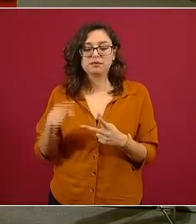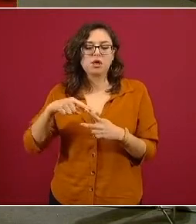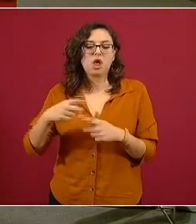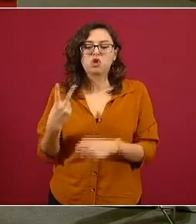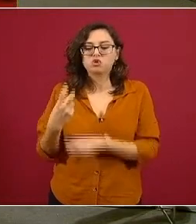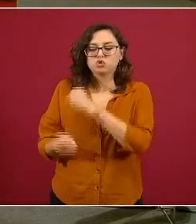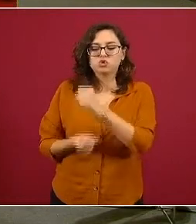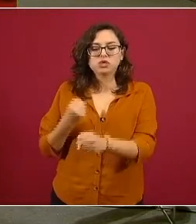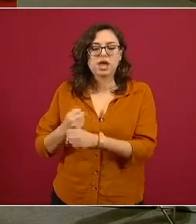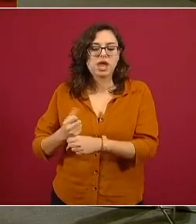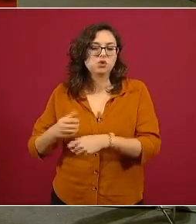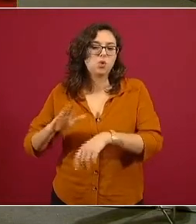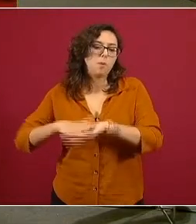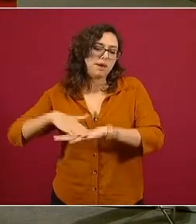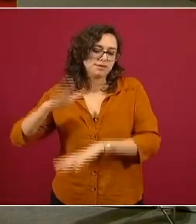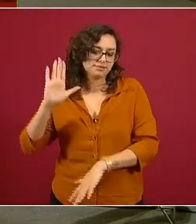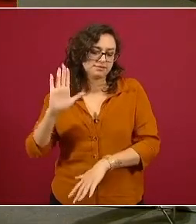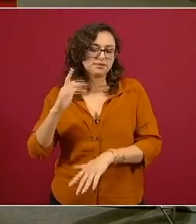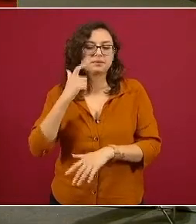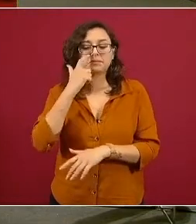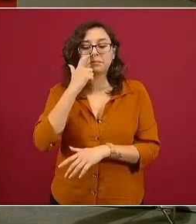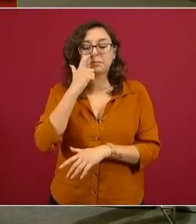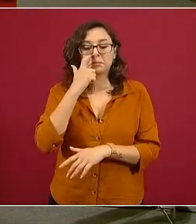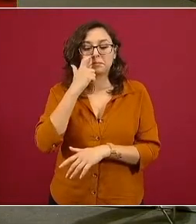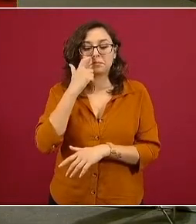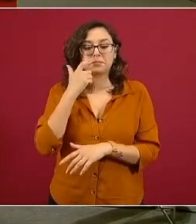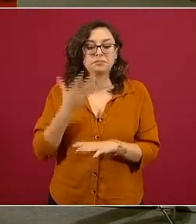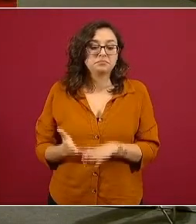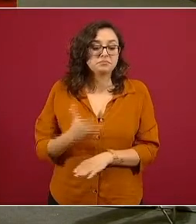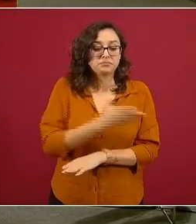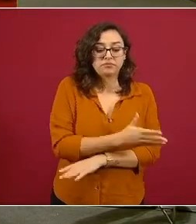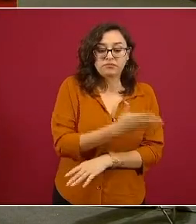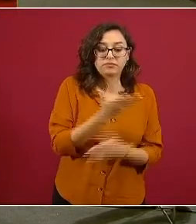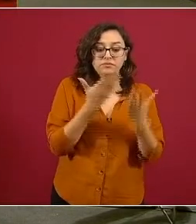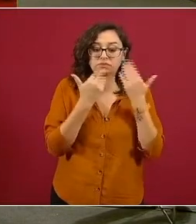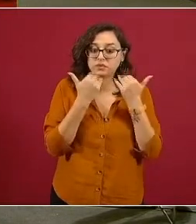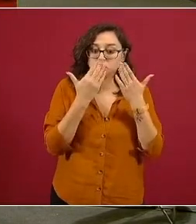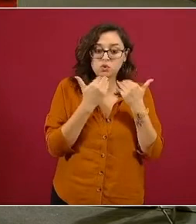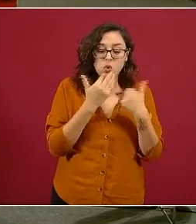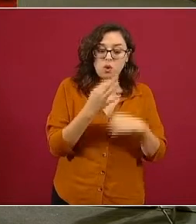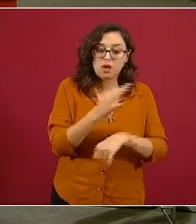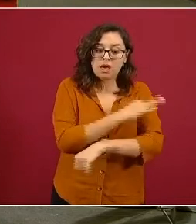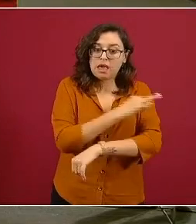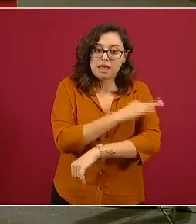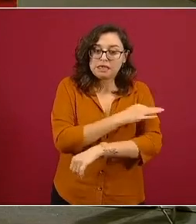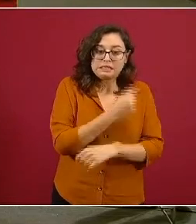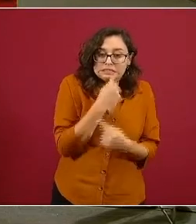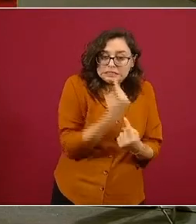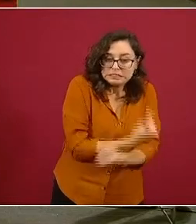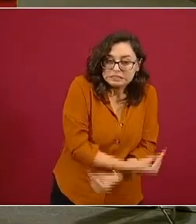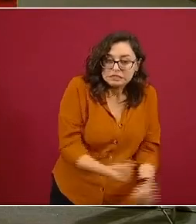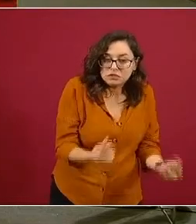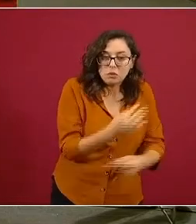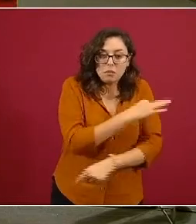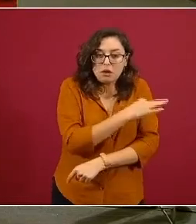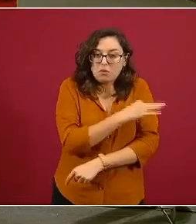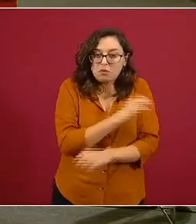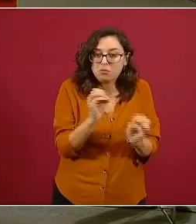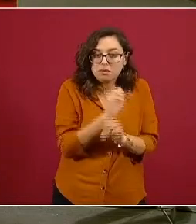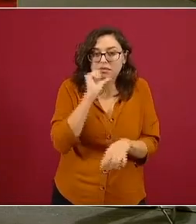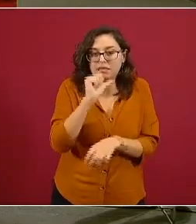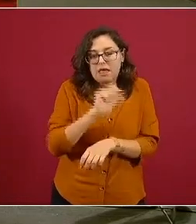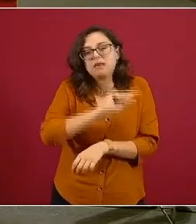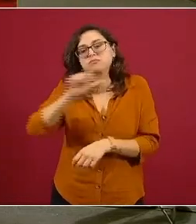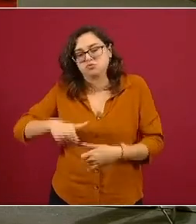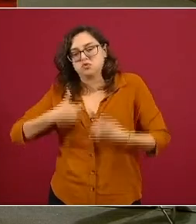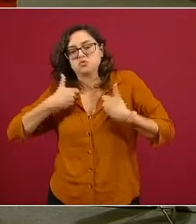siempre y cuando la población no tenga su esquema primario. El primero que les señalé se llama esquema primario y lo que hacemos